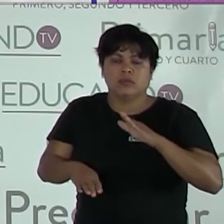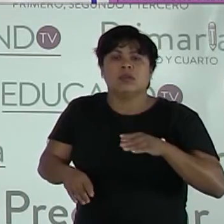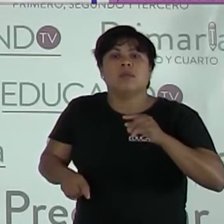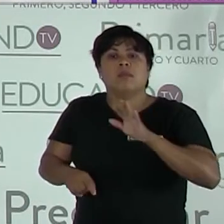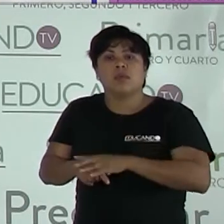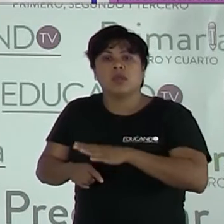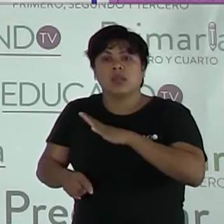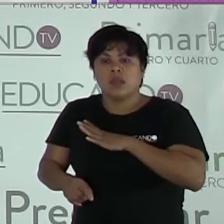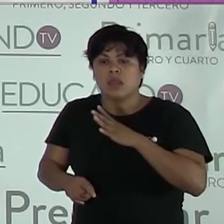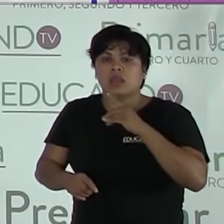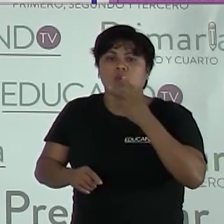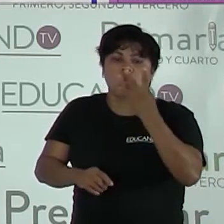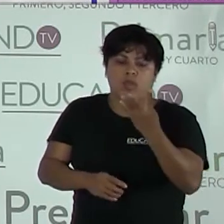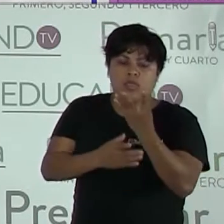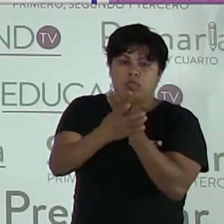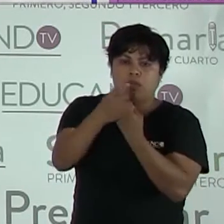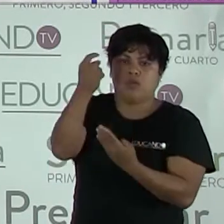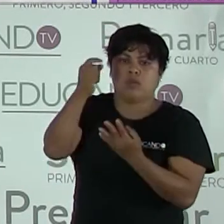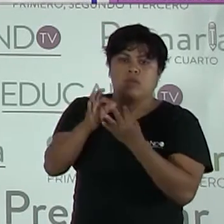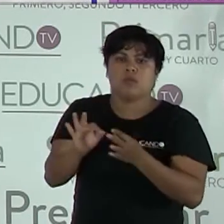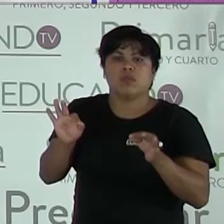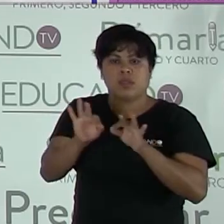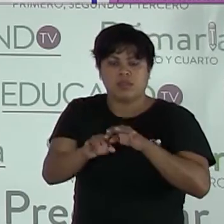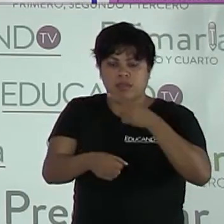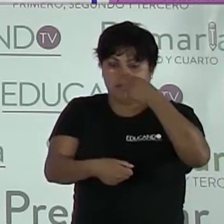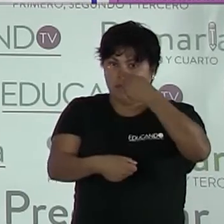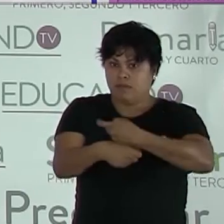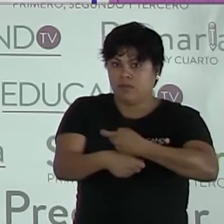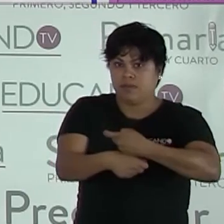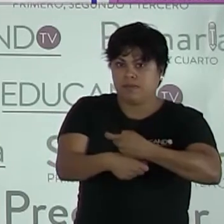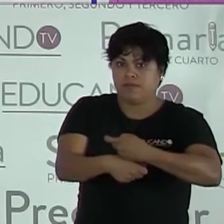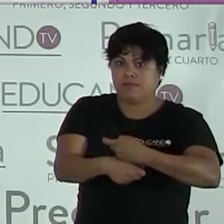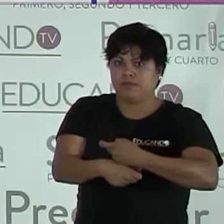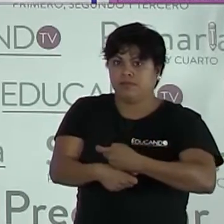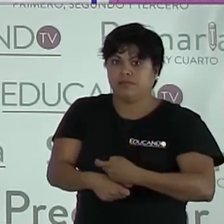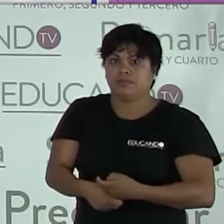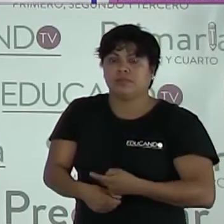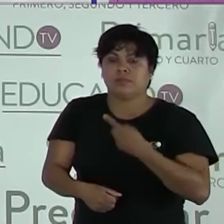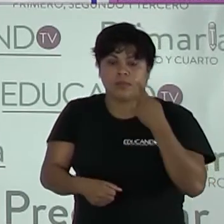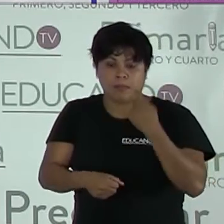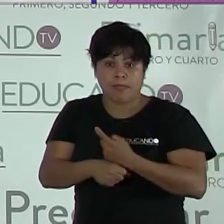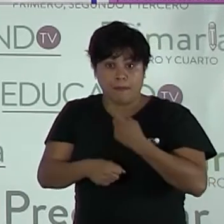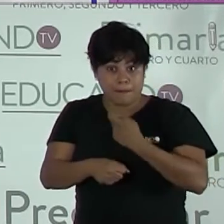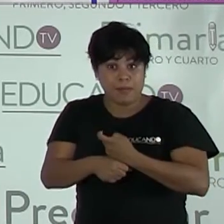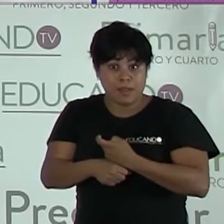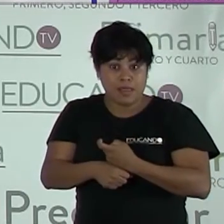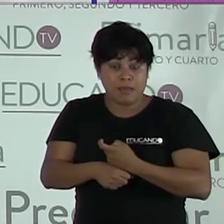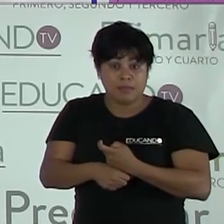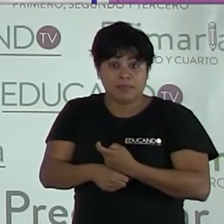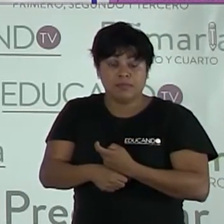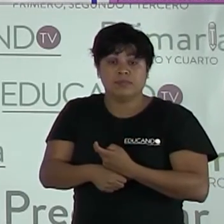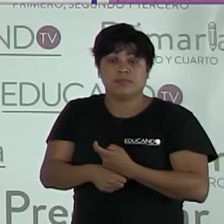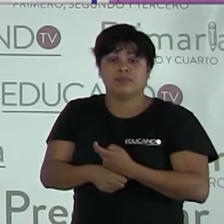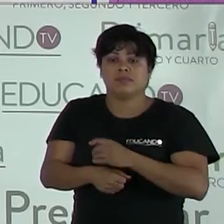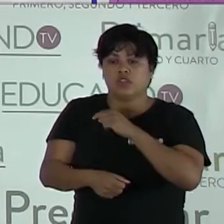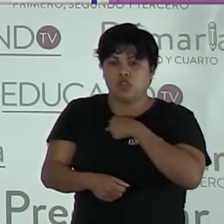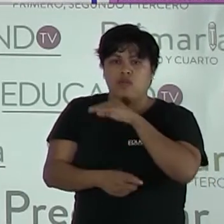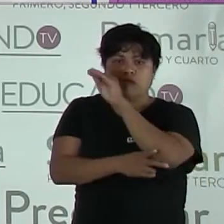que destaquemos 4 importantes. La primera, voy a ponerla de este lado, bien,